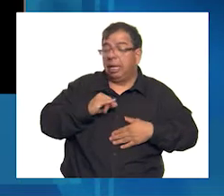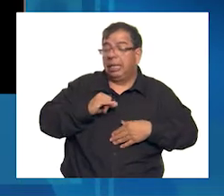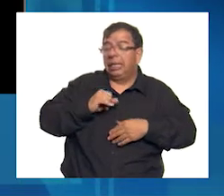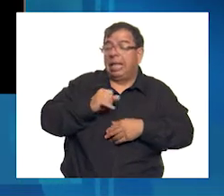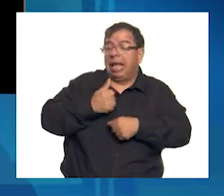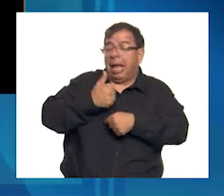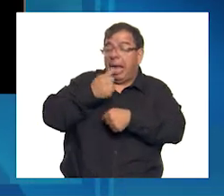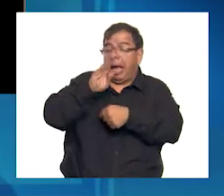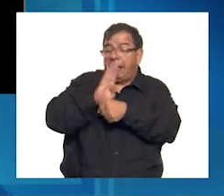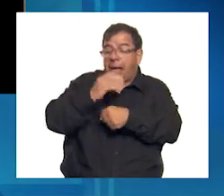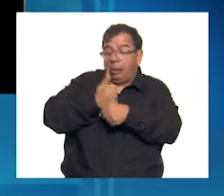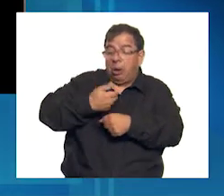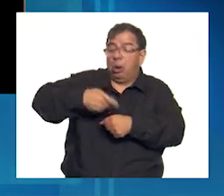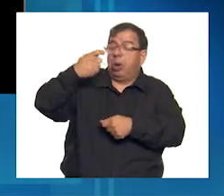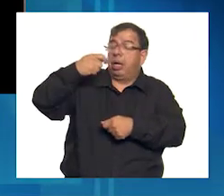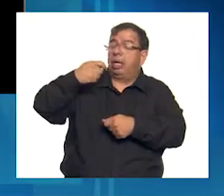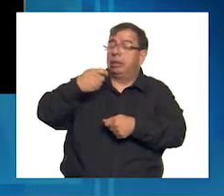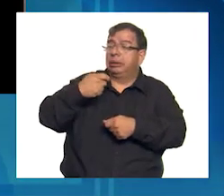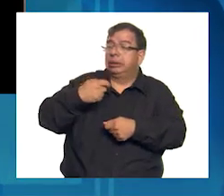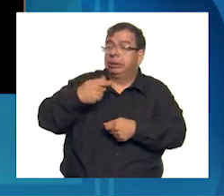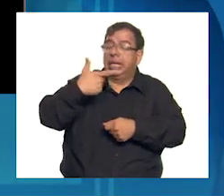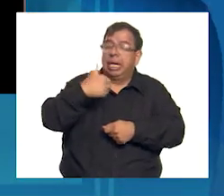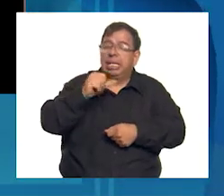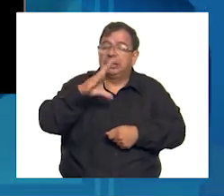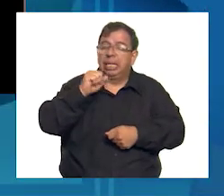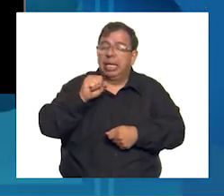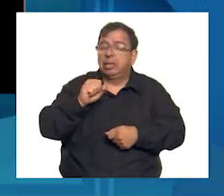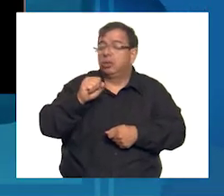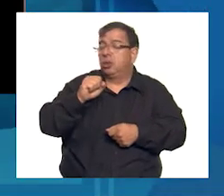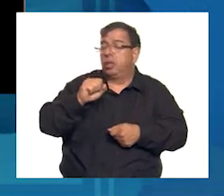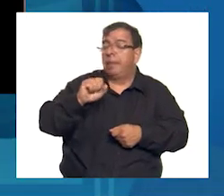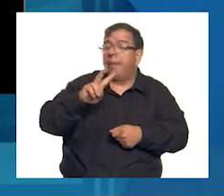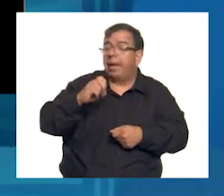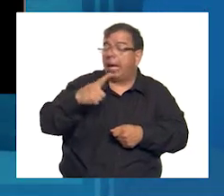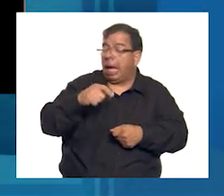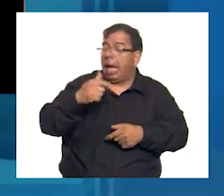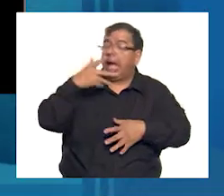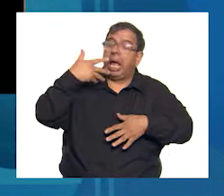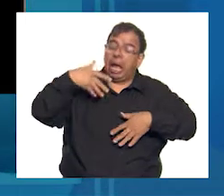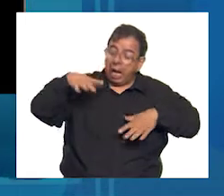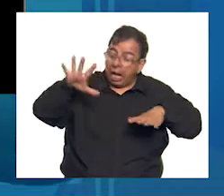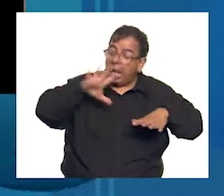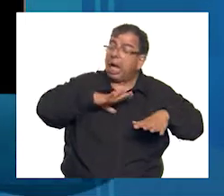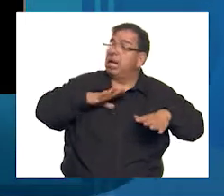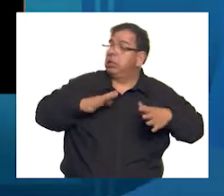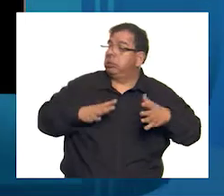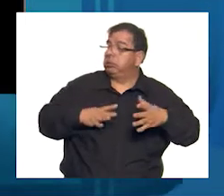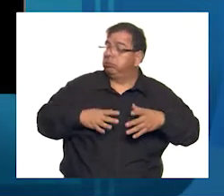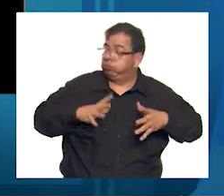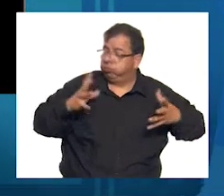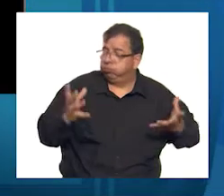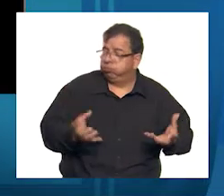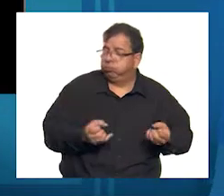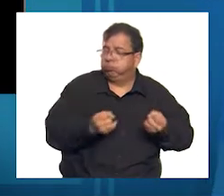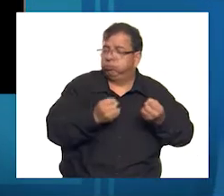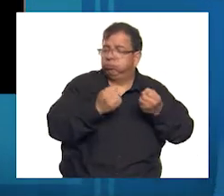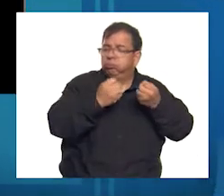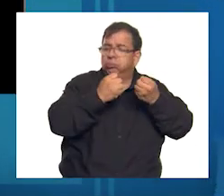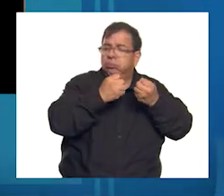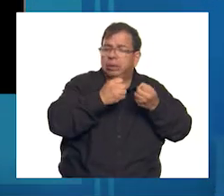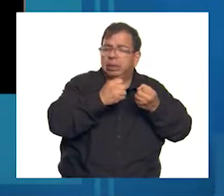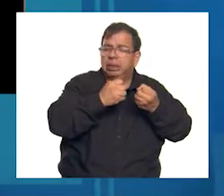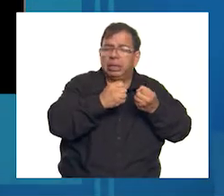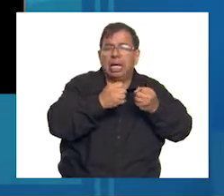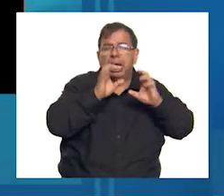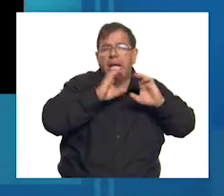tatarabuelo fue ni más ni menos que Garcilaso de la Vega, el cual tuvo la osadía de rescatar el Ave María